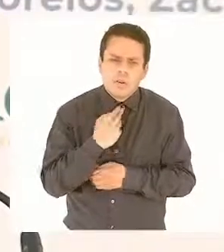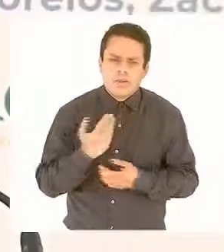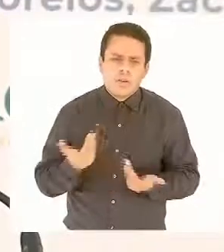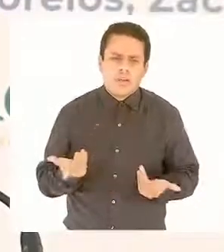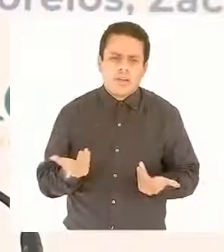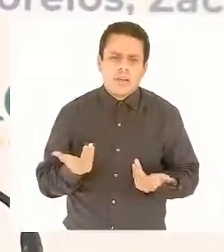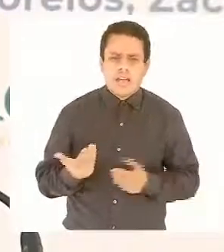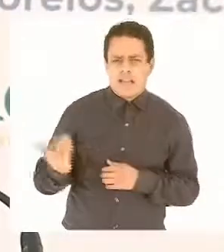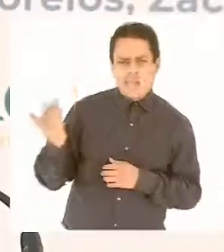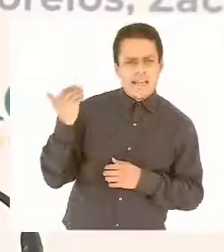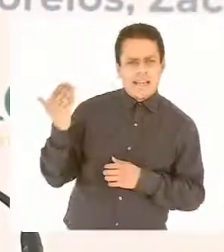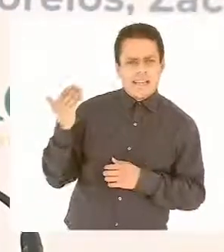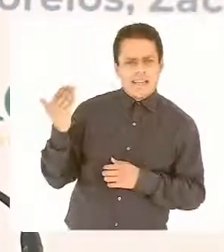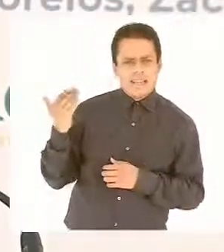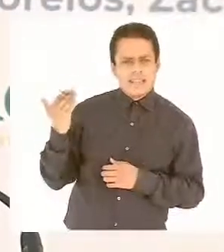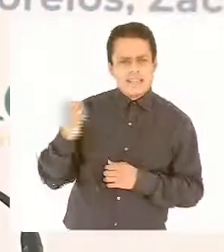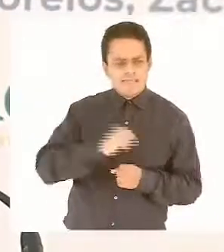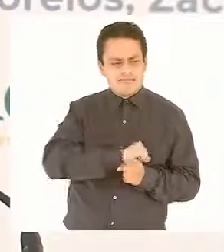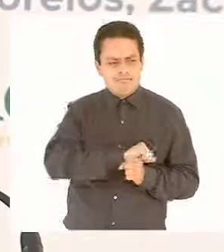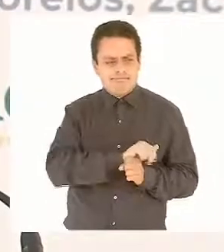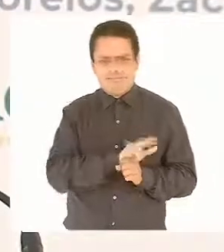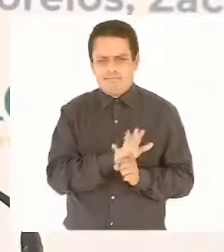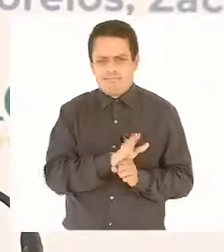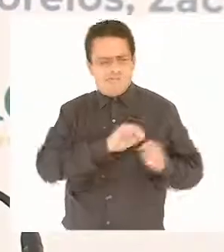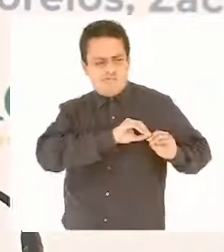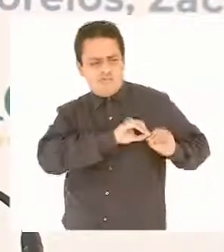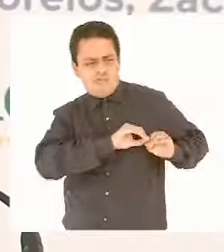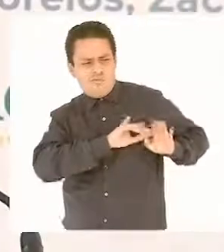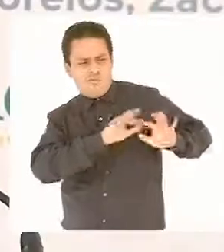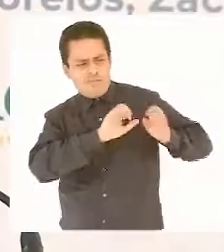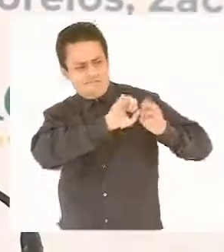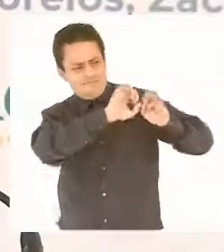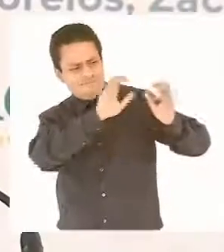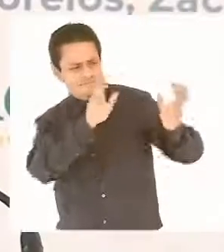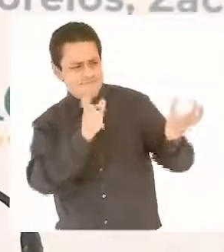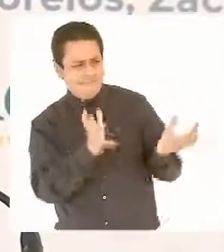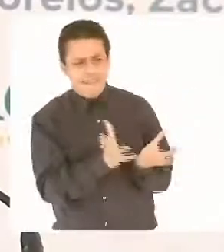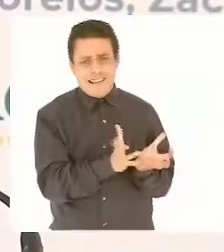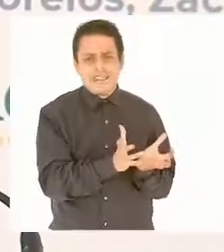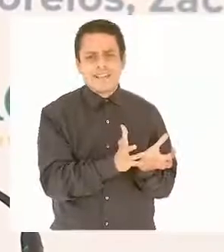esta terrible pandemia del COVID,